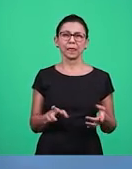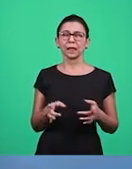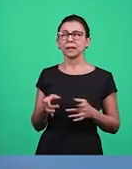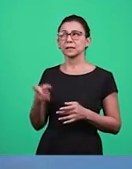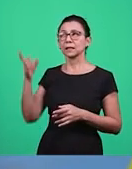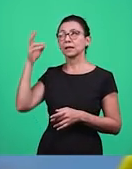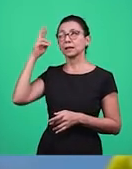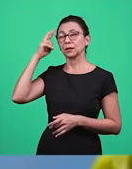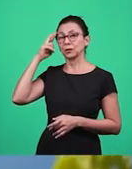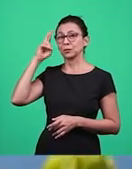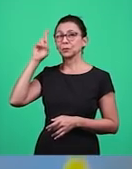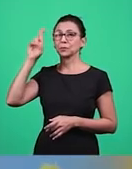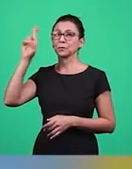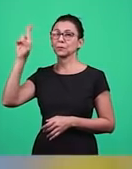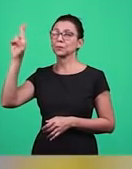amor.